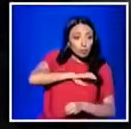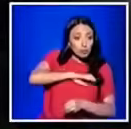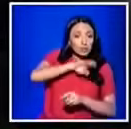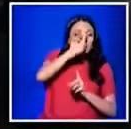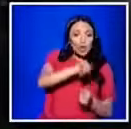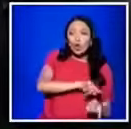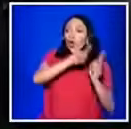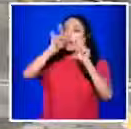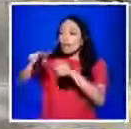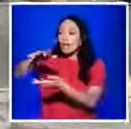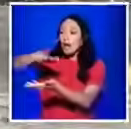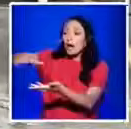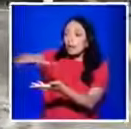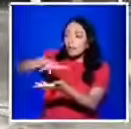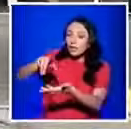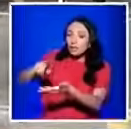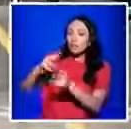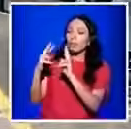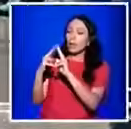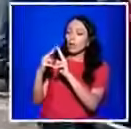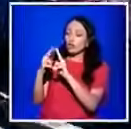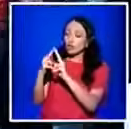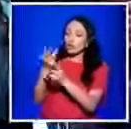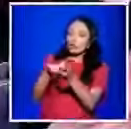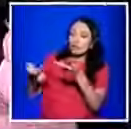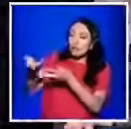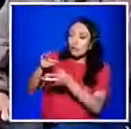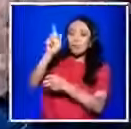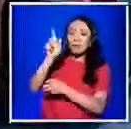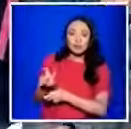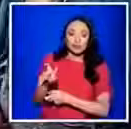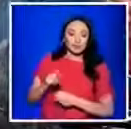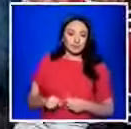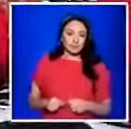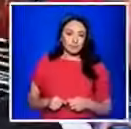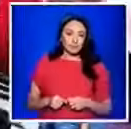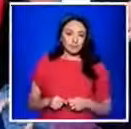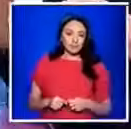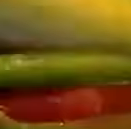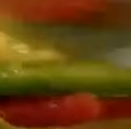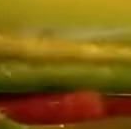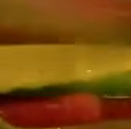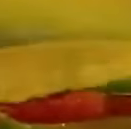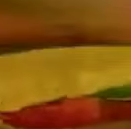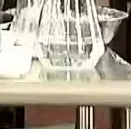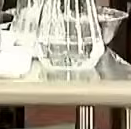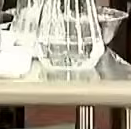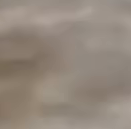sectores urbanos y rurales para promover la participación ciudadana.